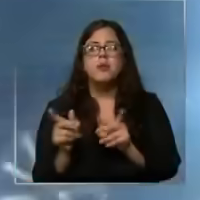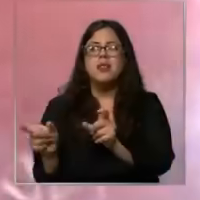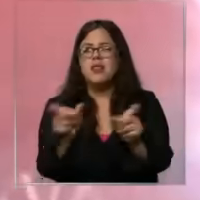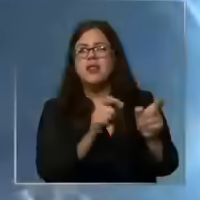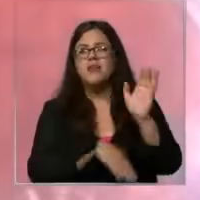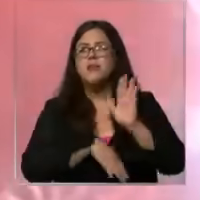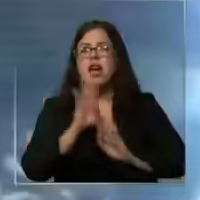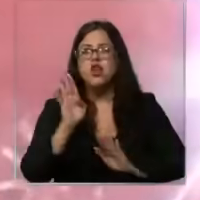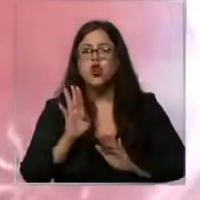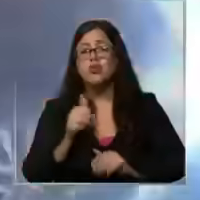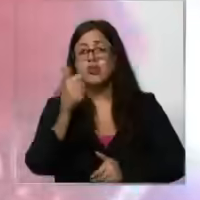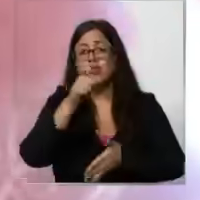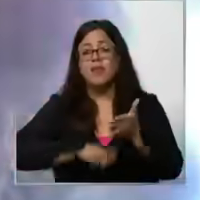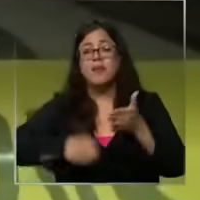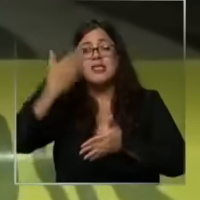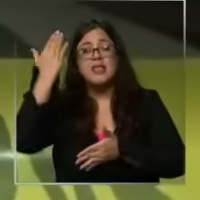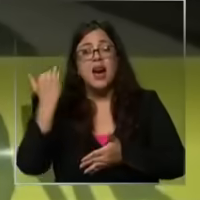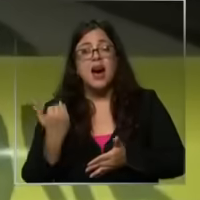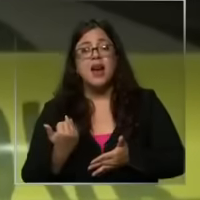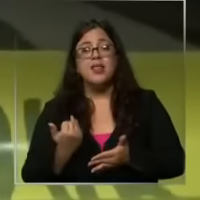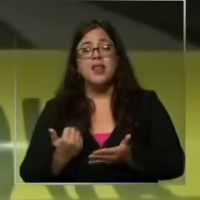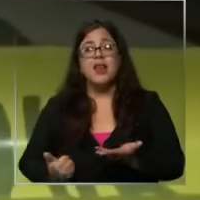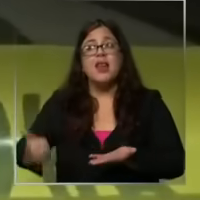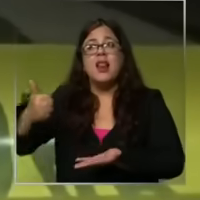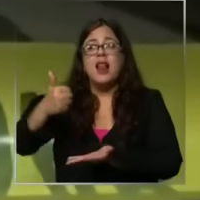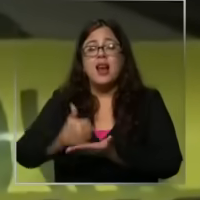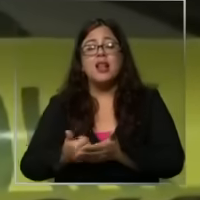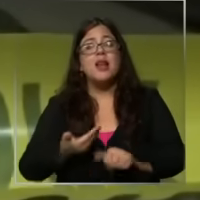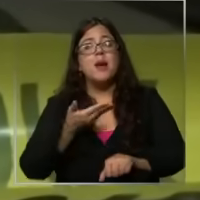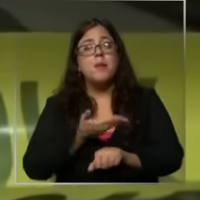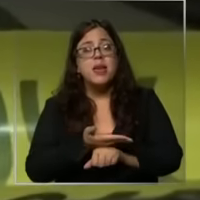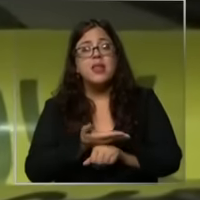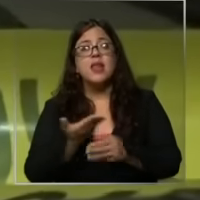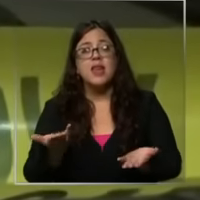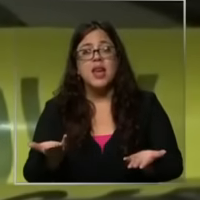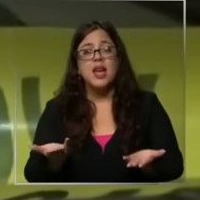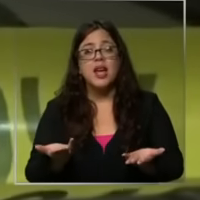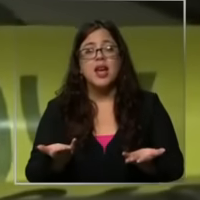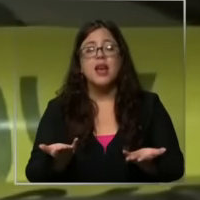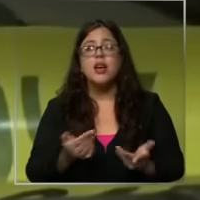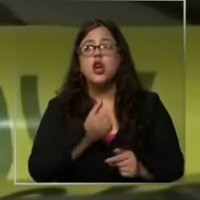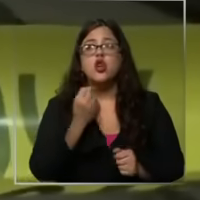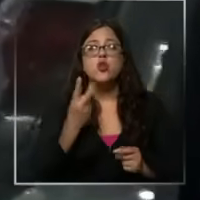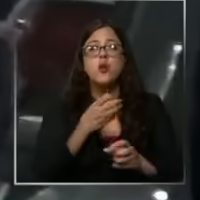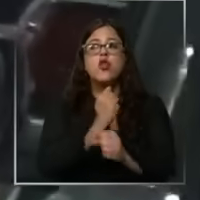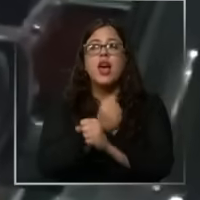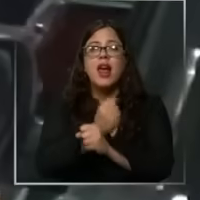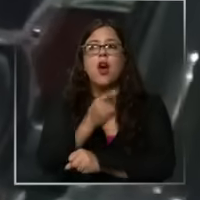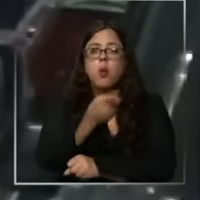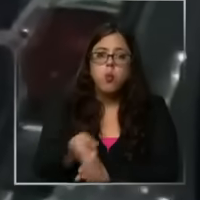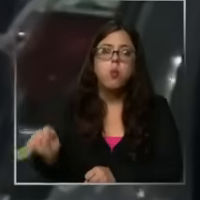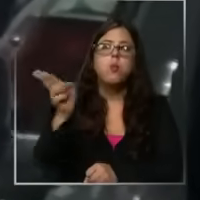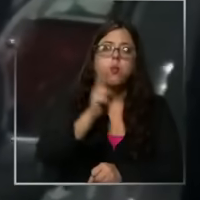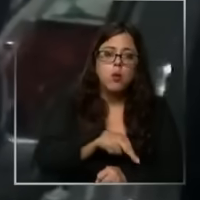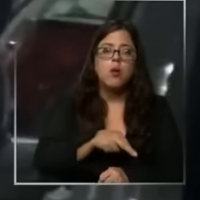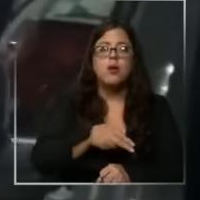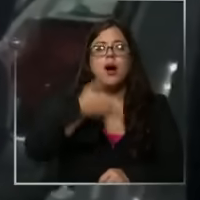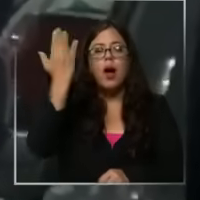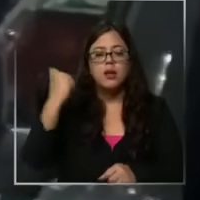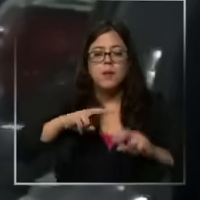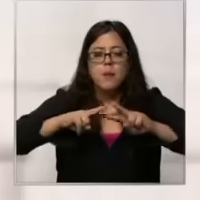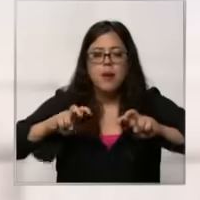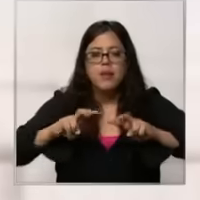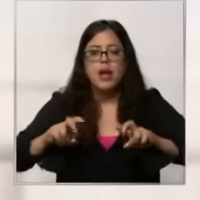fiscalización. Es que hace 6 meses que el edil pide que al menos se restablezca la cantidad de carabineros que tenían para